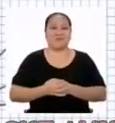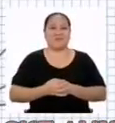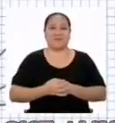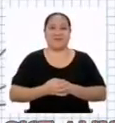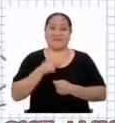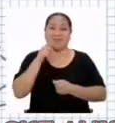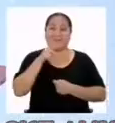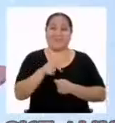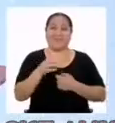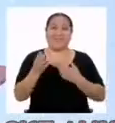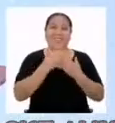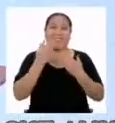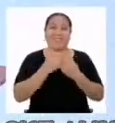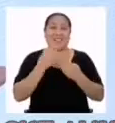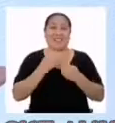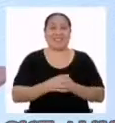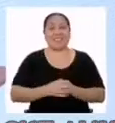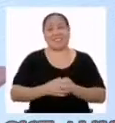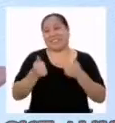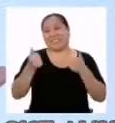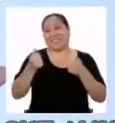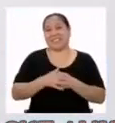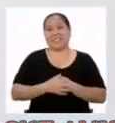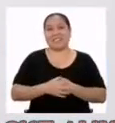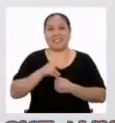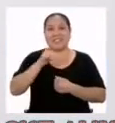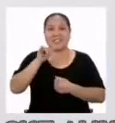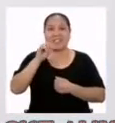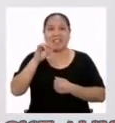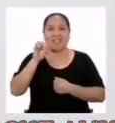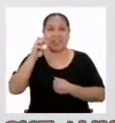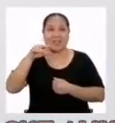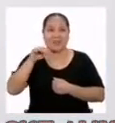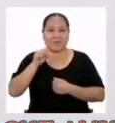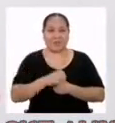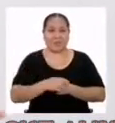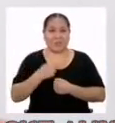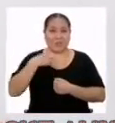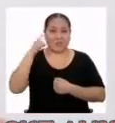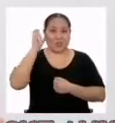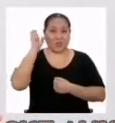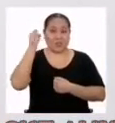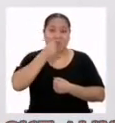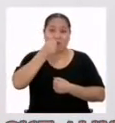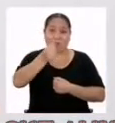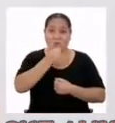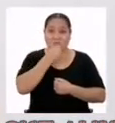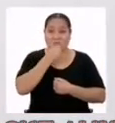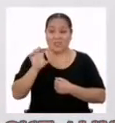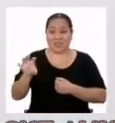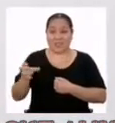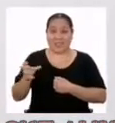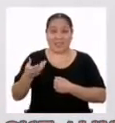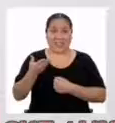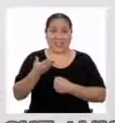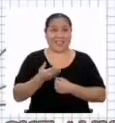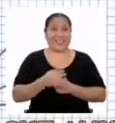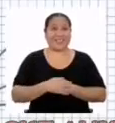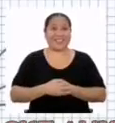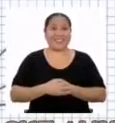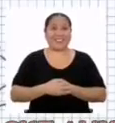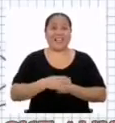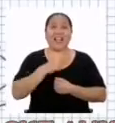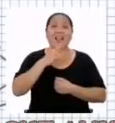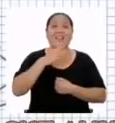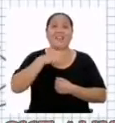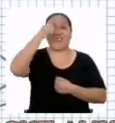¿Ven? Es bien fácil y chévere. Yaremis, he escuchado que te hicieron una entrevista por radio hablando de